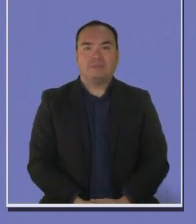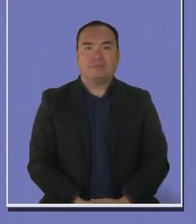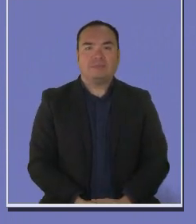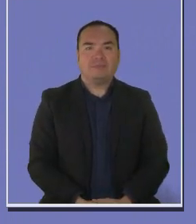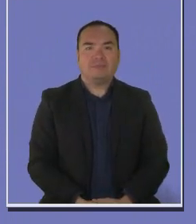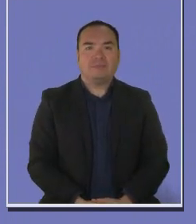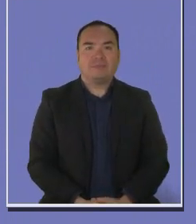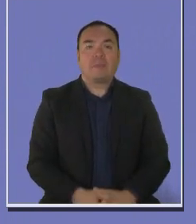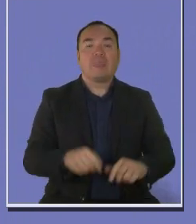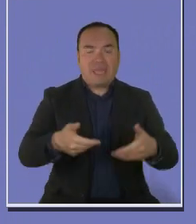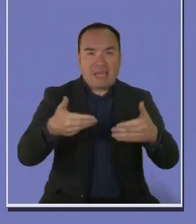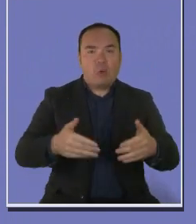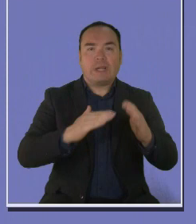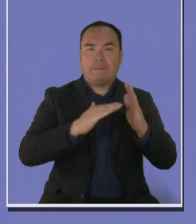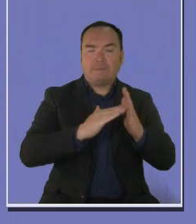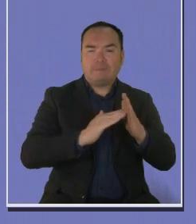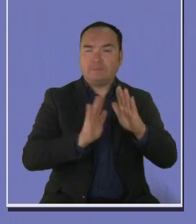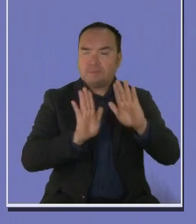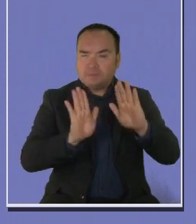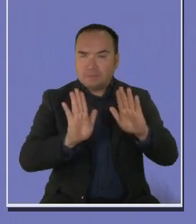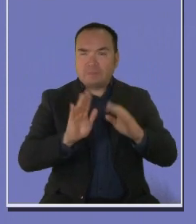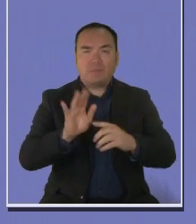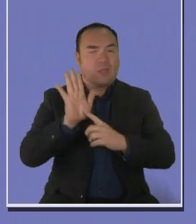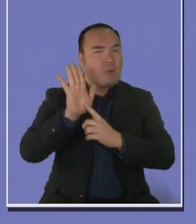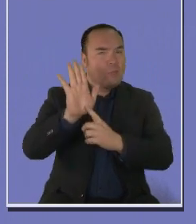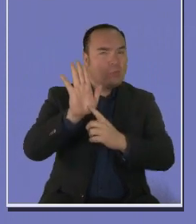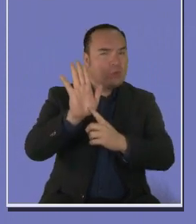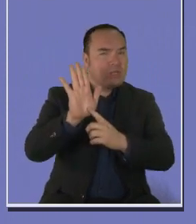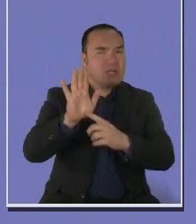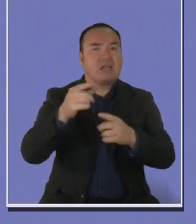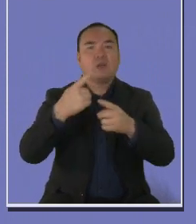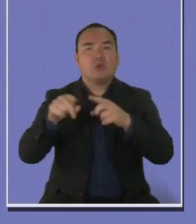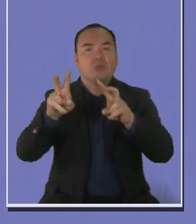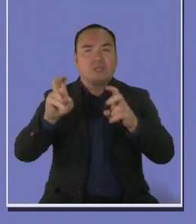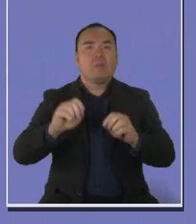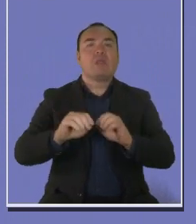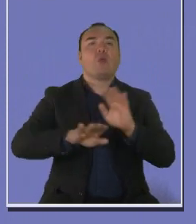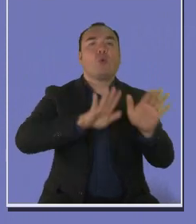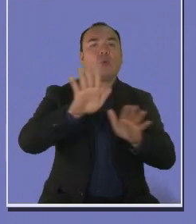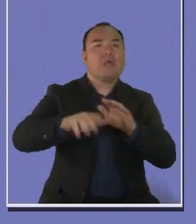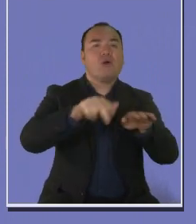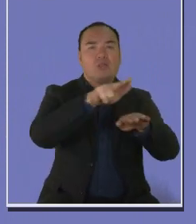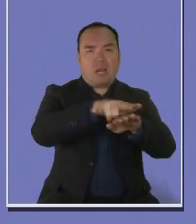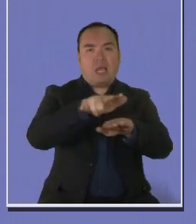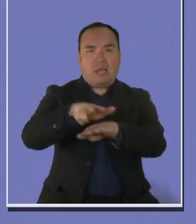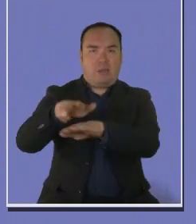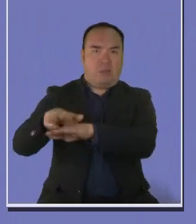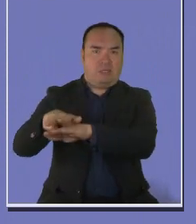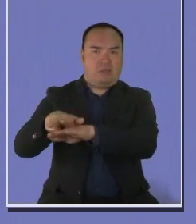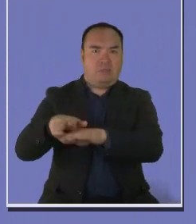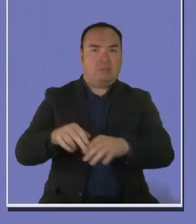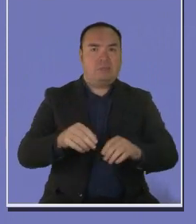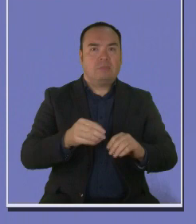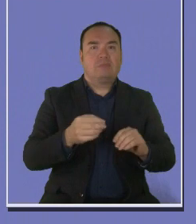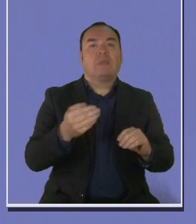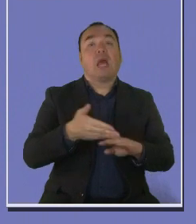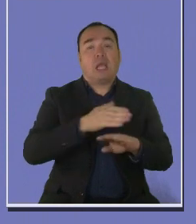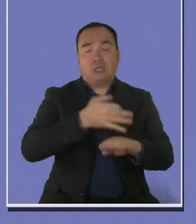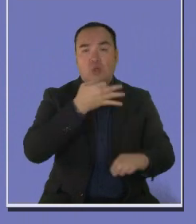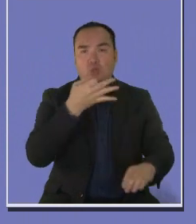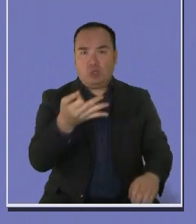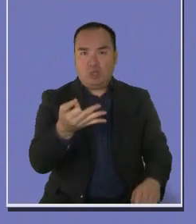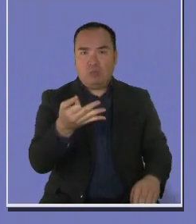Voy a detenerme ahora en mostrarles el resto de los cuidados de las camas. Tenemos, como dijimos,